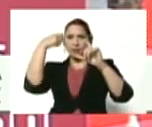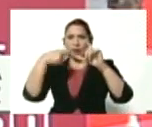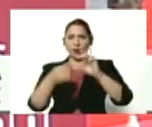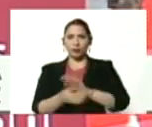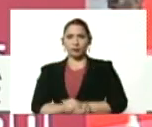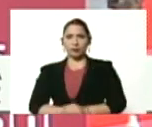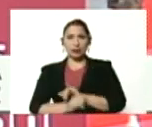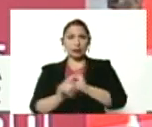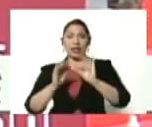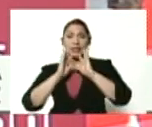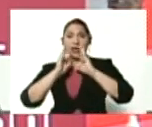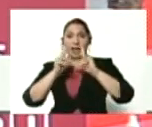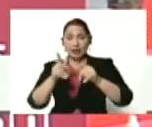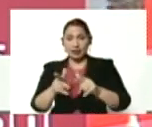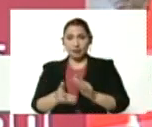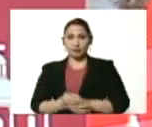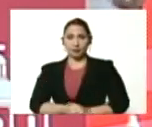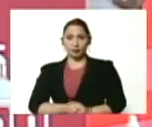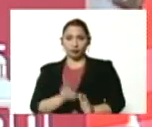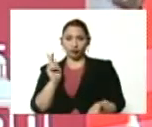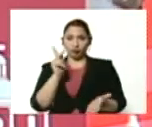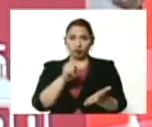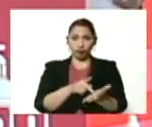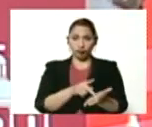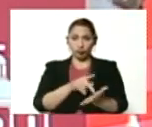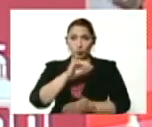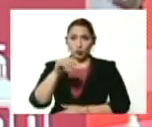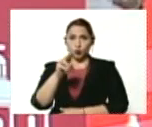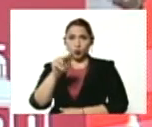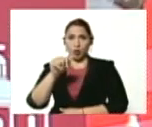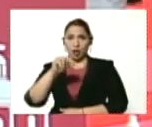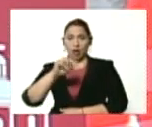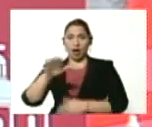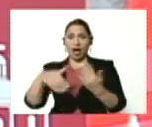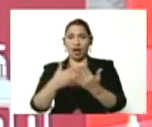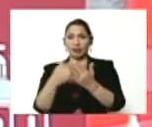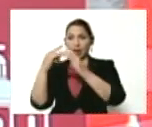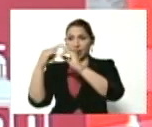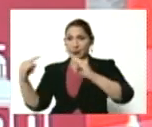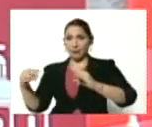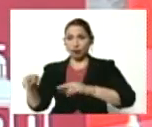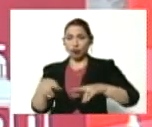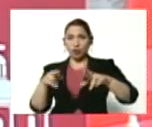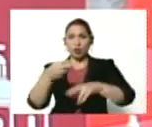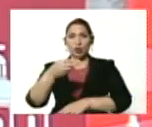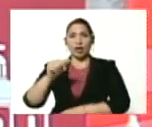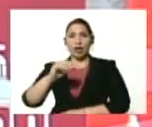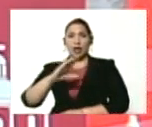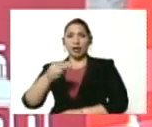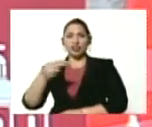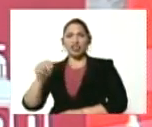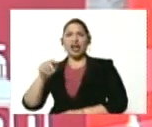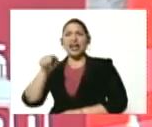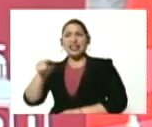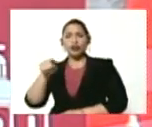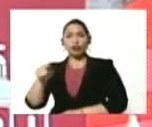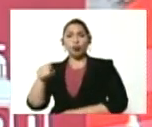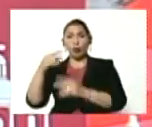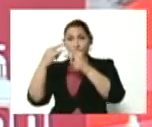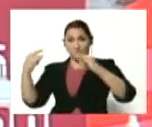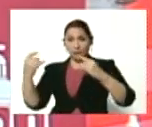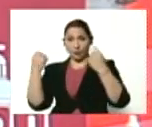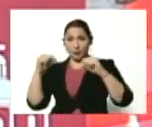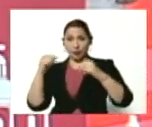ya narra la llegada de Gutiérrez Aranguren a los campamentos de Riohacha, que eran como los campamentos preparatorios ya,